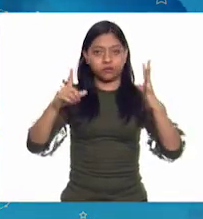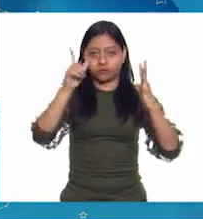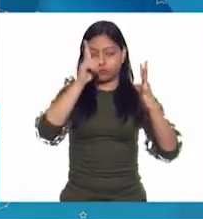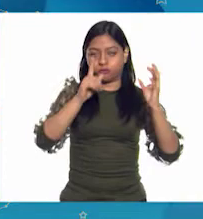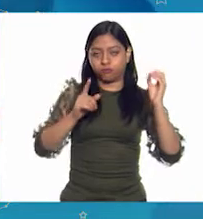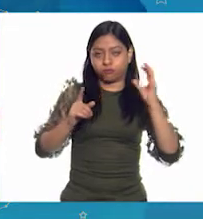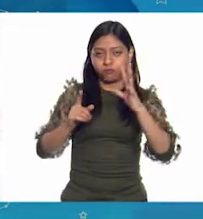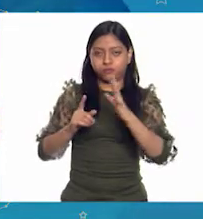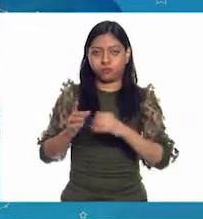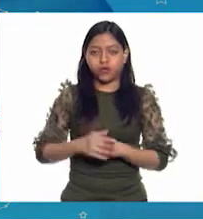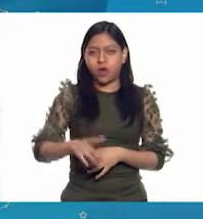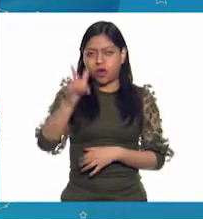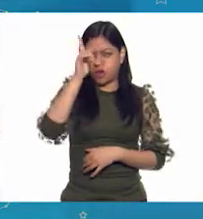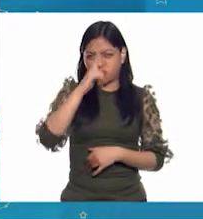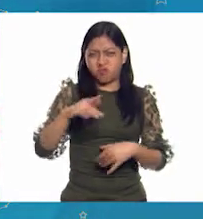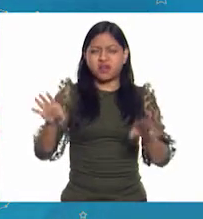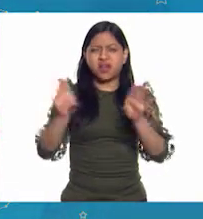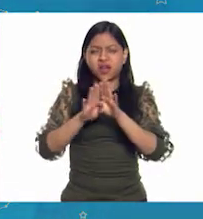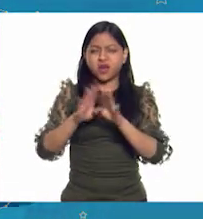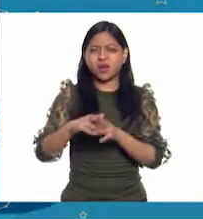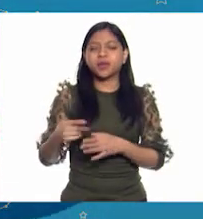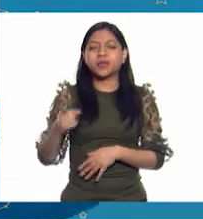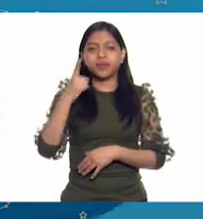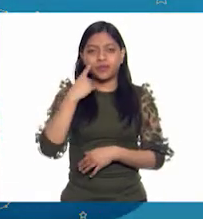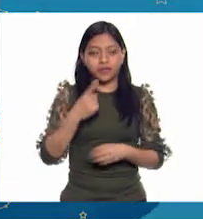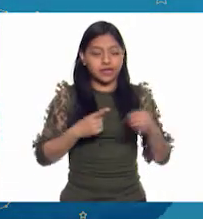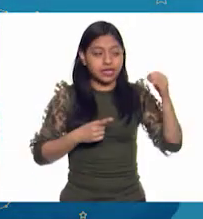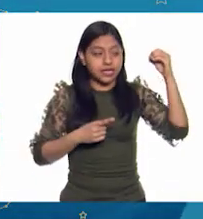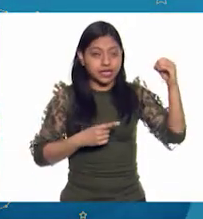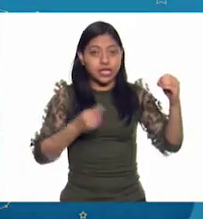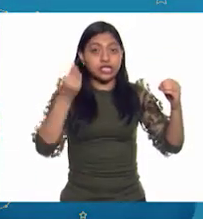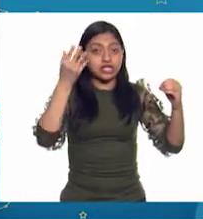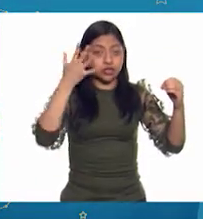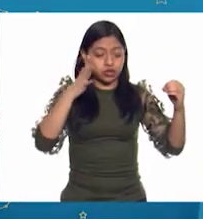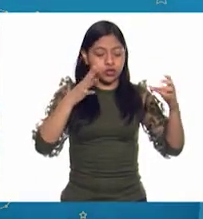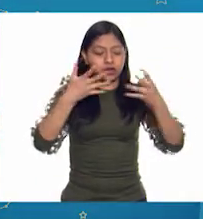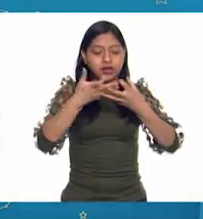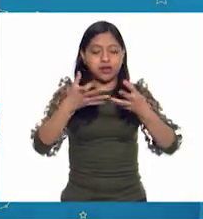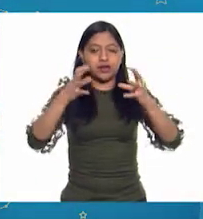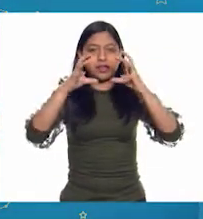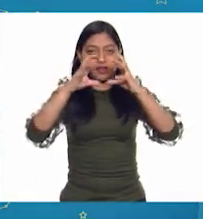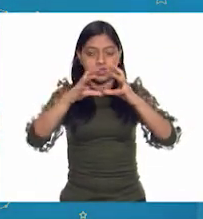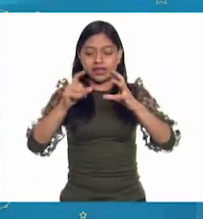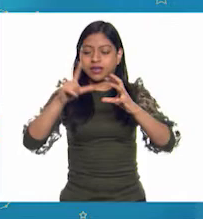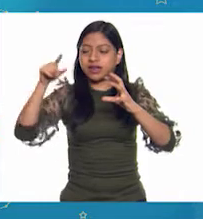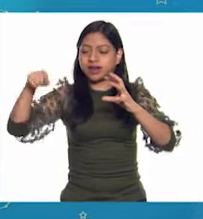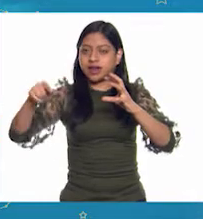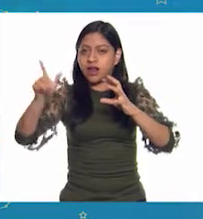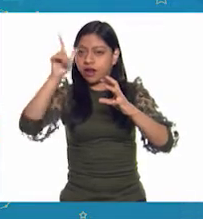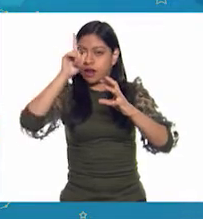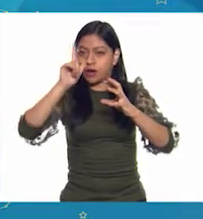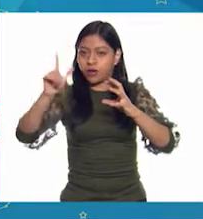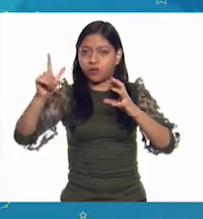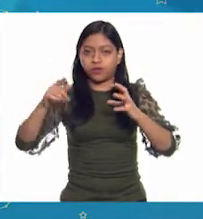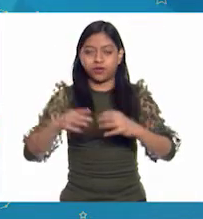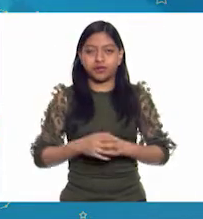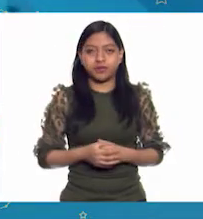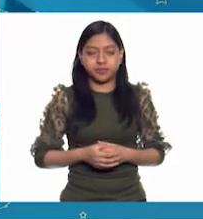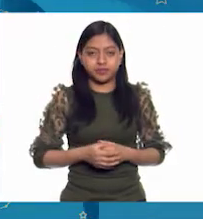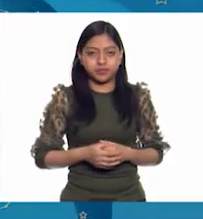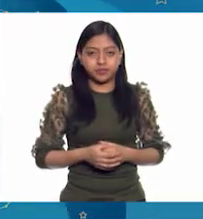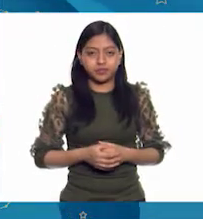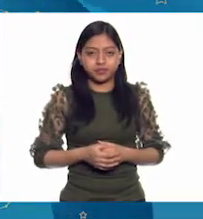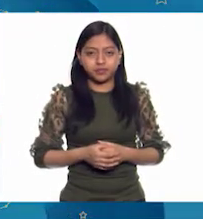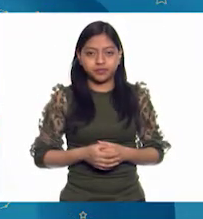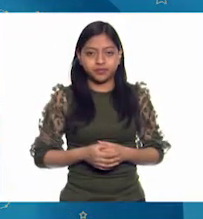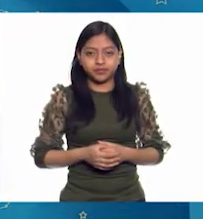Los eclipses de luna se dan cuando se alinea el sol, la Tierra y la luna en ese orden en uno de los nodos de su órbita,